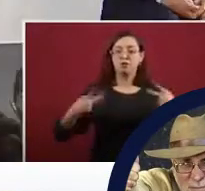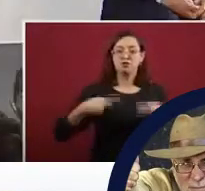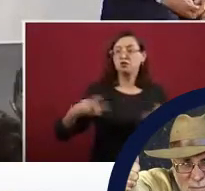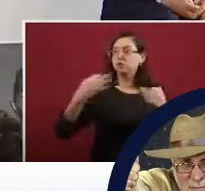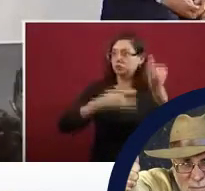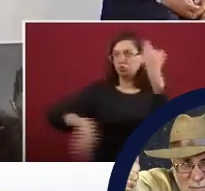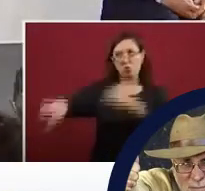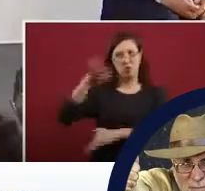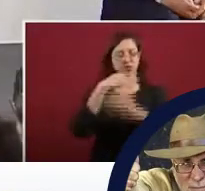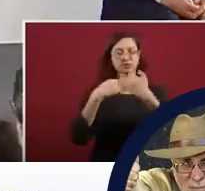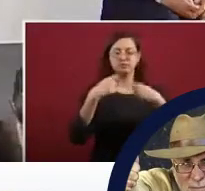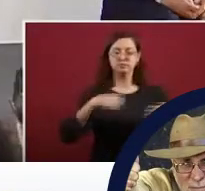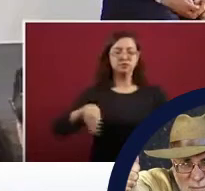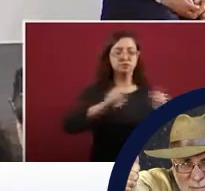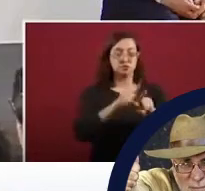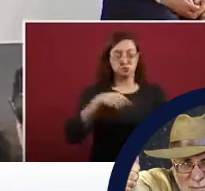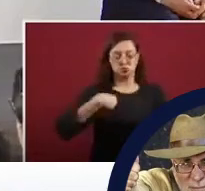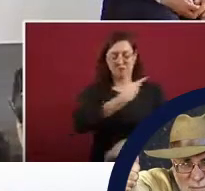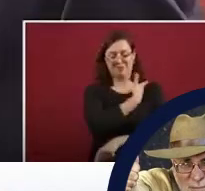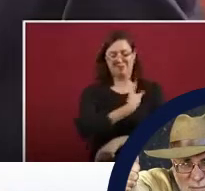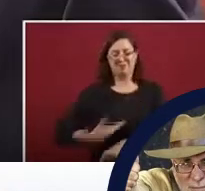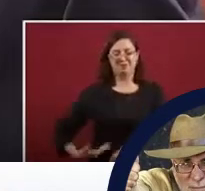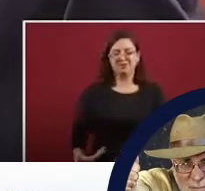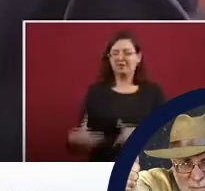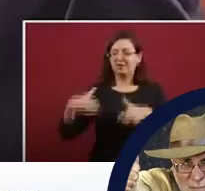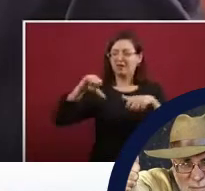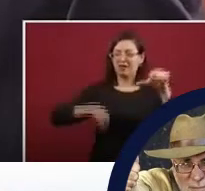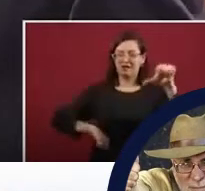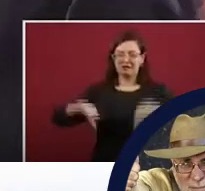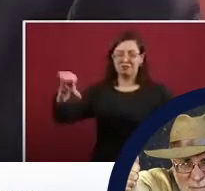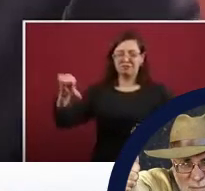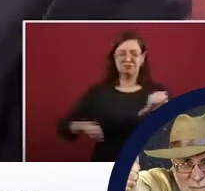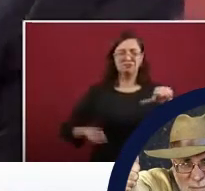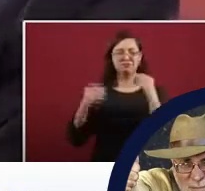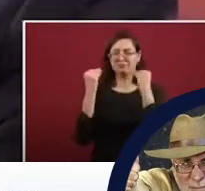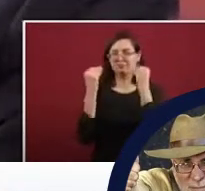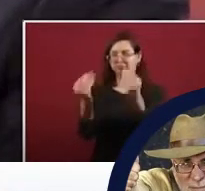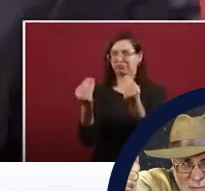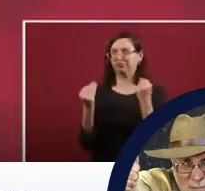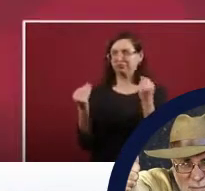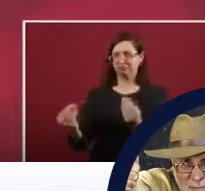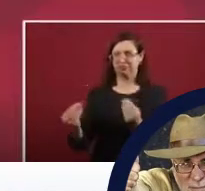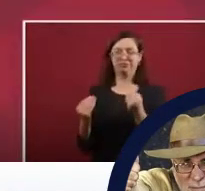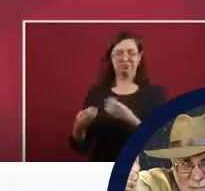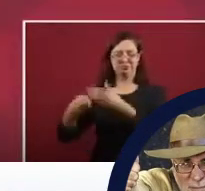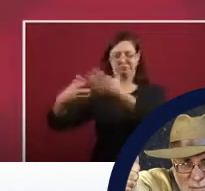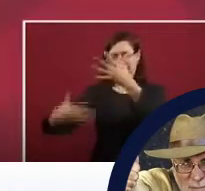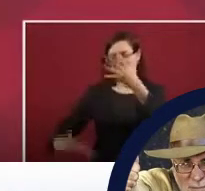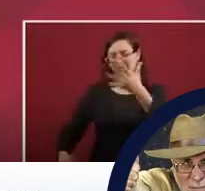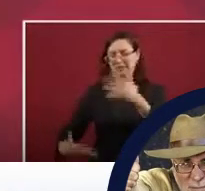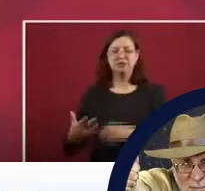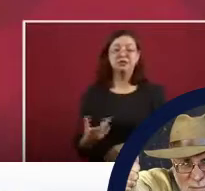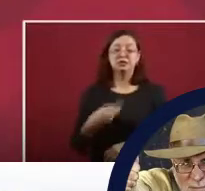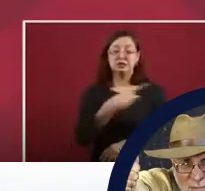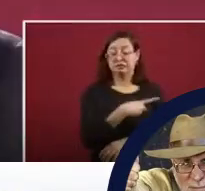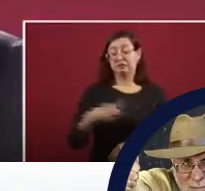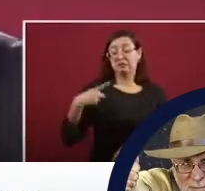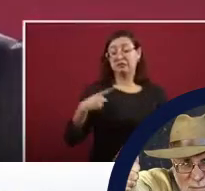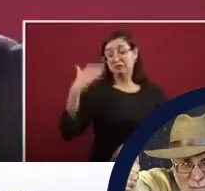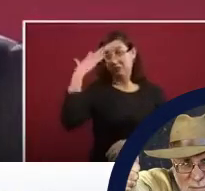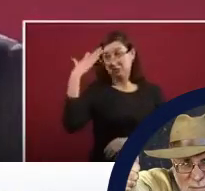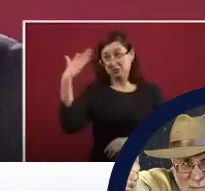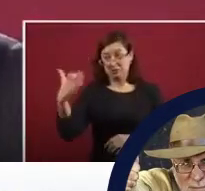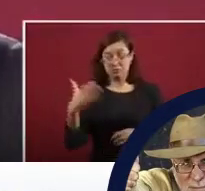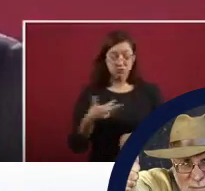búsqueda de desaparecidos, la Comisión de Búsqueda de Desaparecidos, y por otro lado, la Comisión de Atención a Víctimas. Todos esos